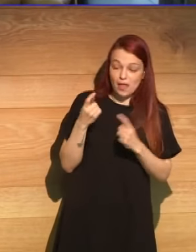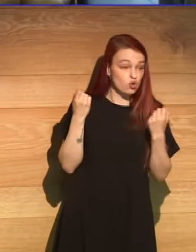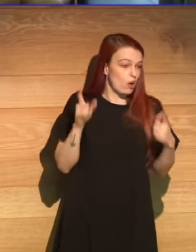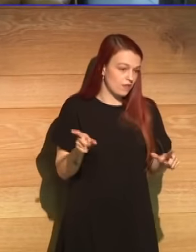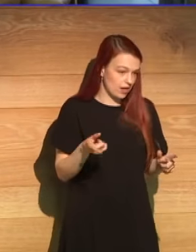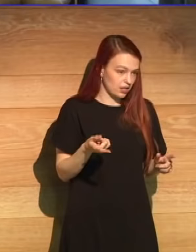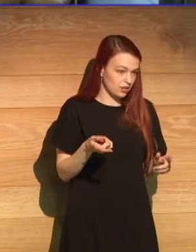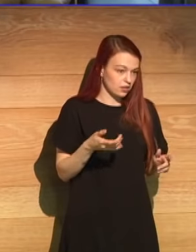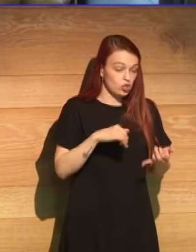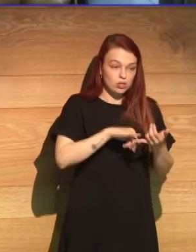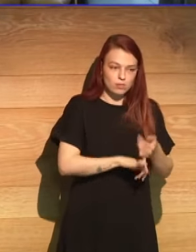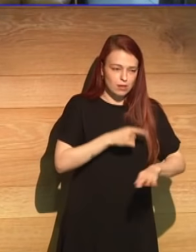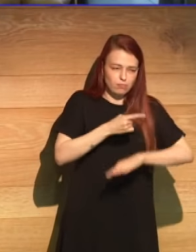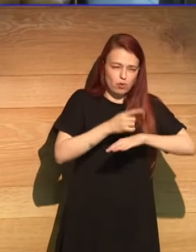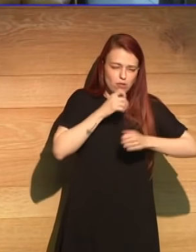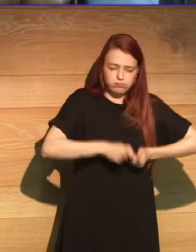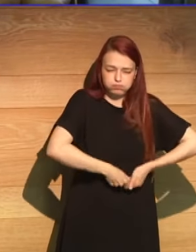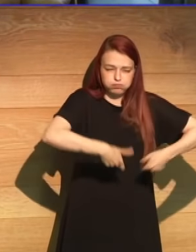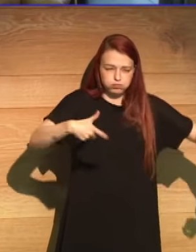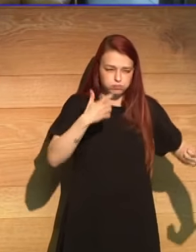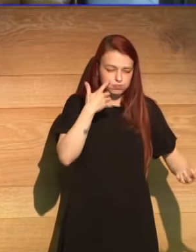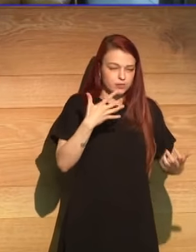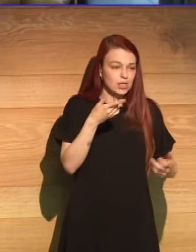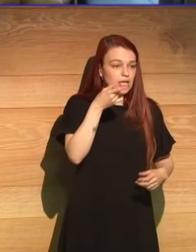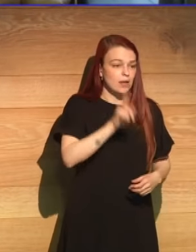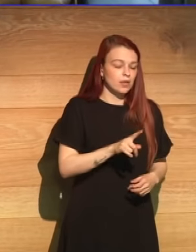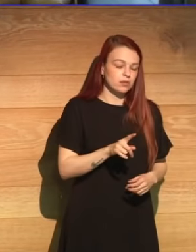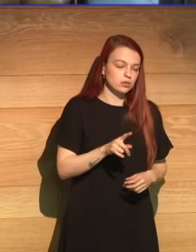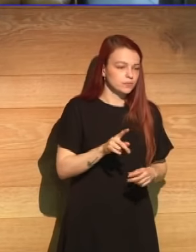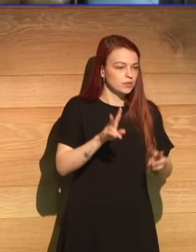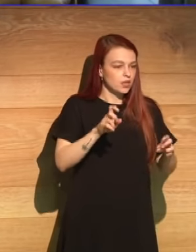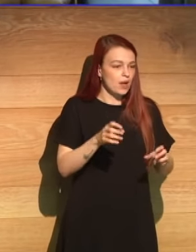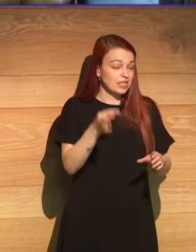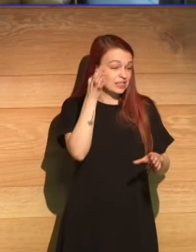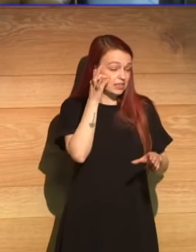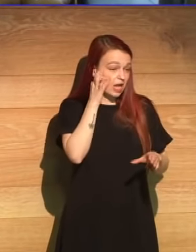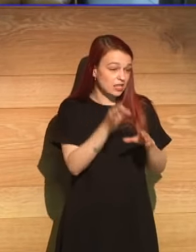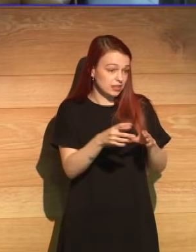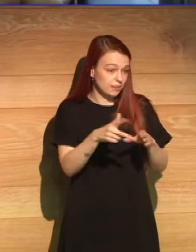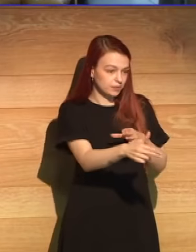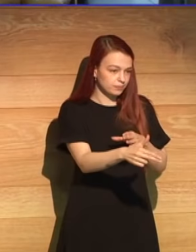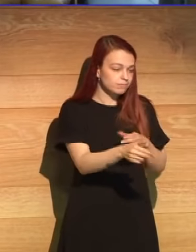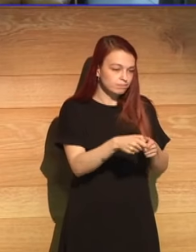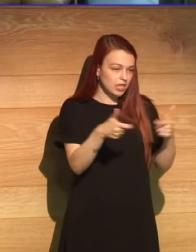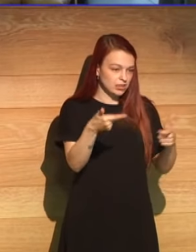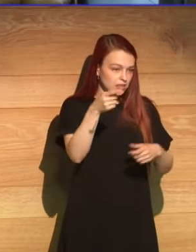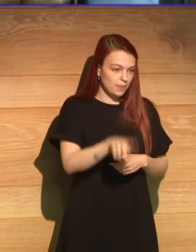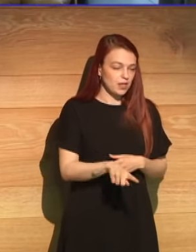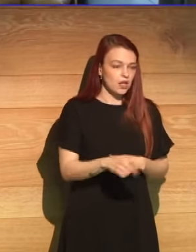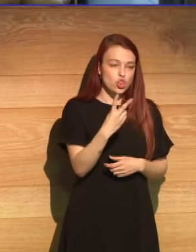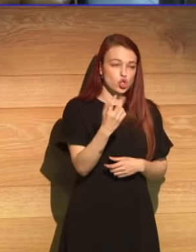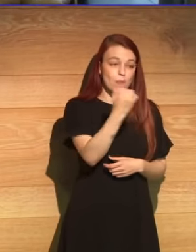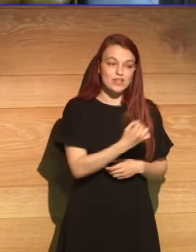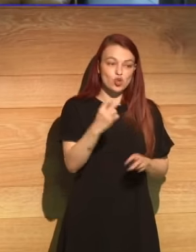forzoso se ha disparado por completo. También vemos muchos más casos de mutilación genital, claramente. Estimamos también en torno a 2 millones